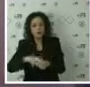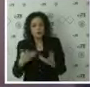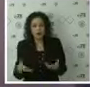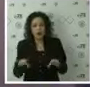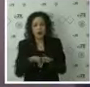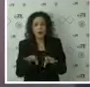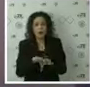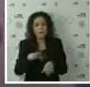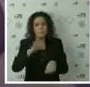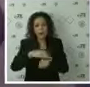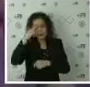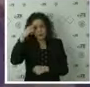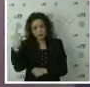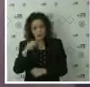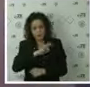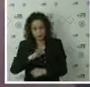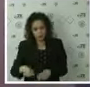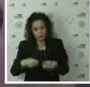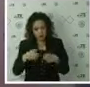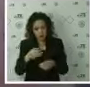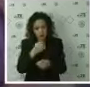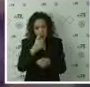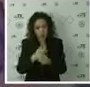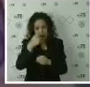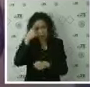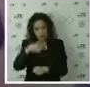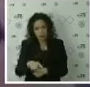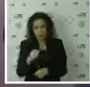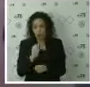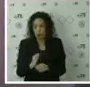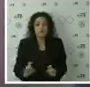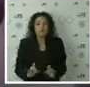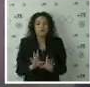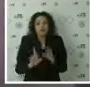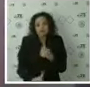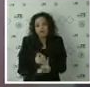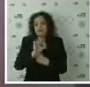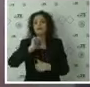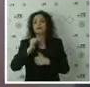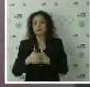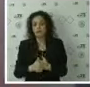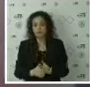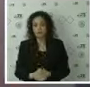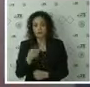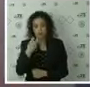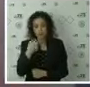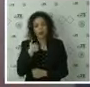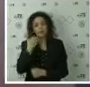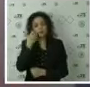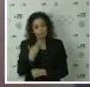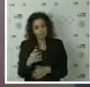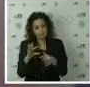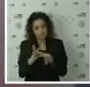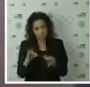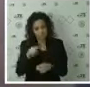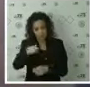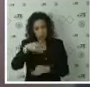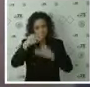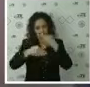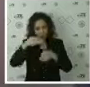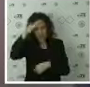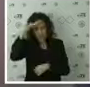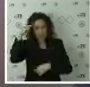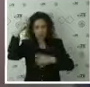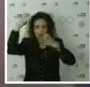¿Cómo podríamos facilitar entonces una alternativa en condiciones extraordinarias? Me gustaría dejarles con esta pregunta, pues creo que el mayor de los retos ahora no es